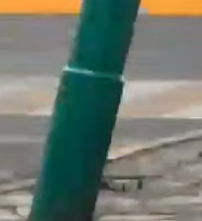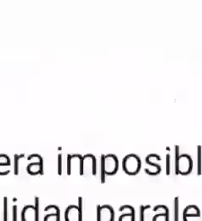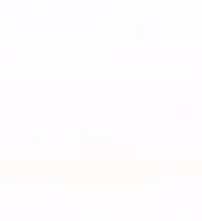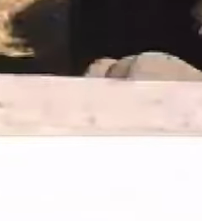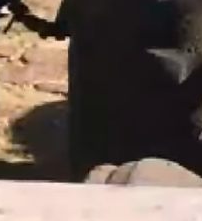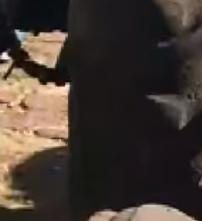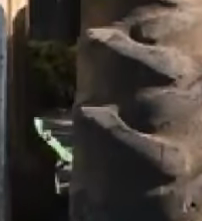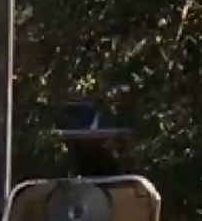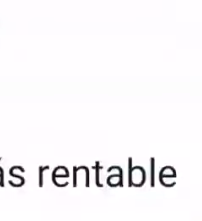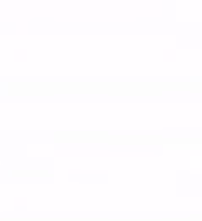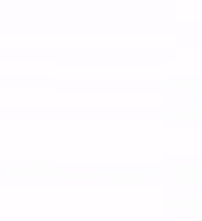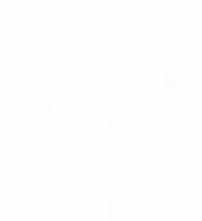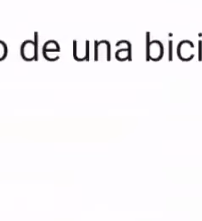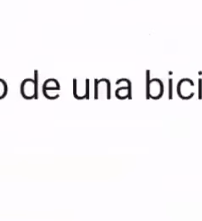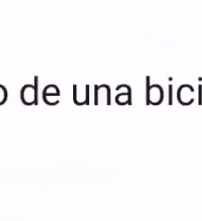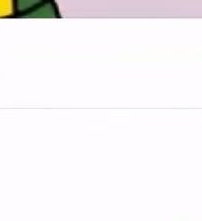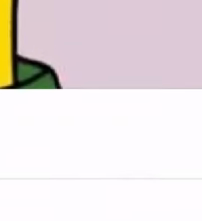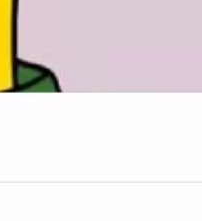No, está más arriba.